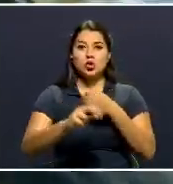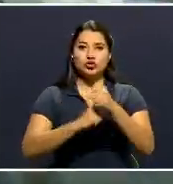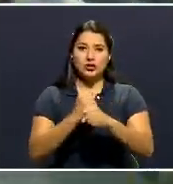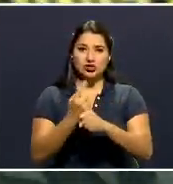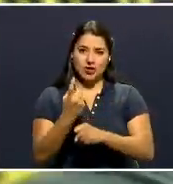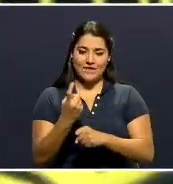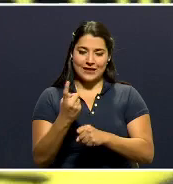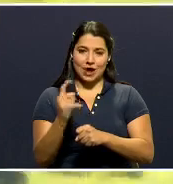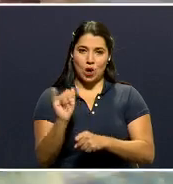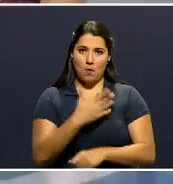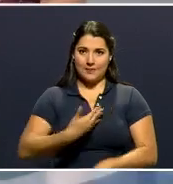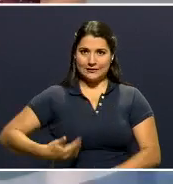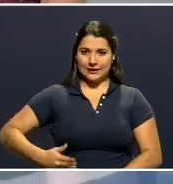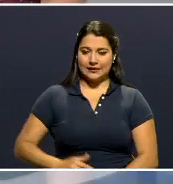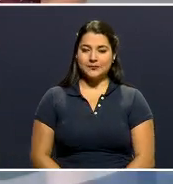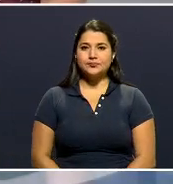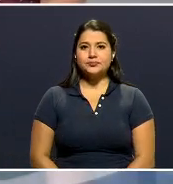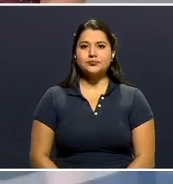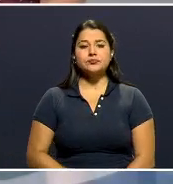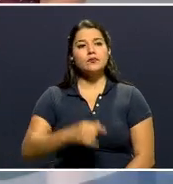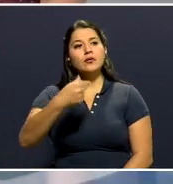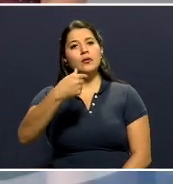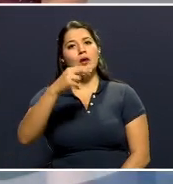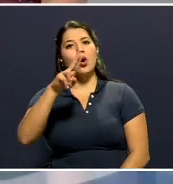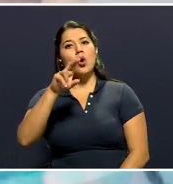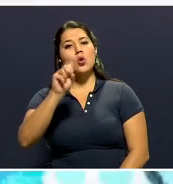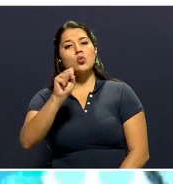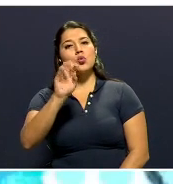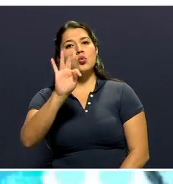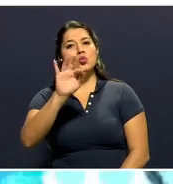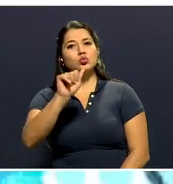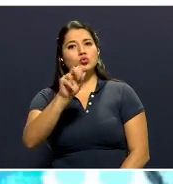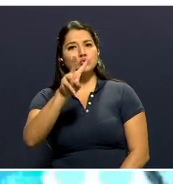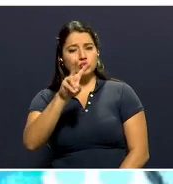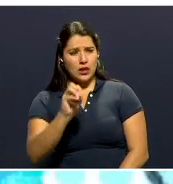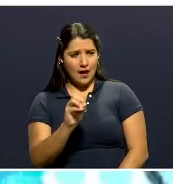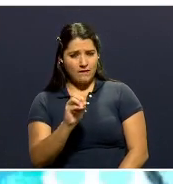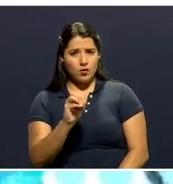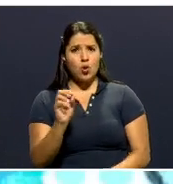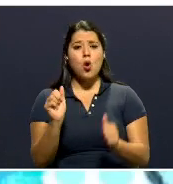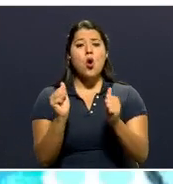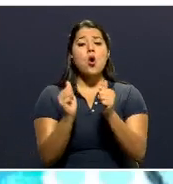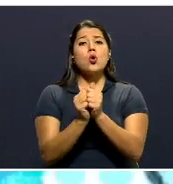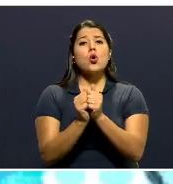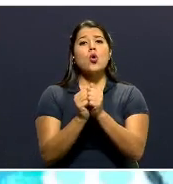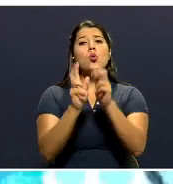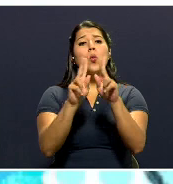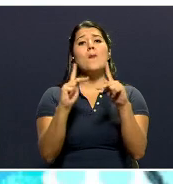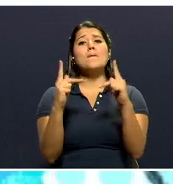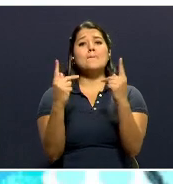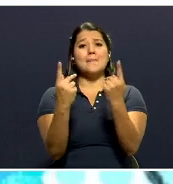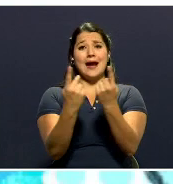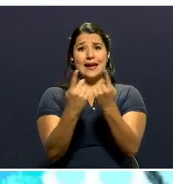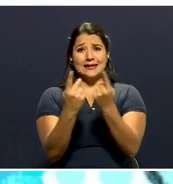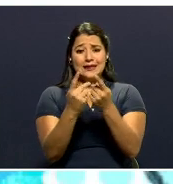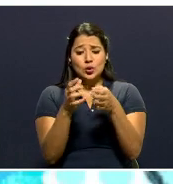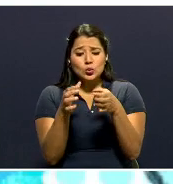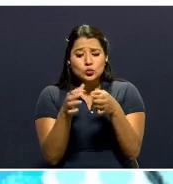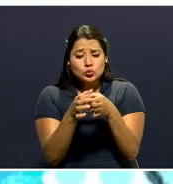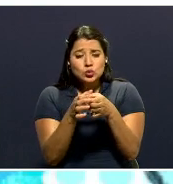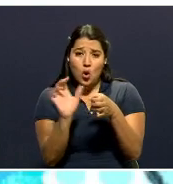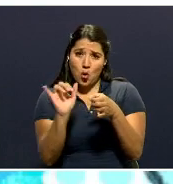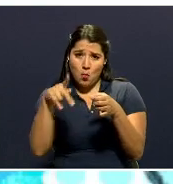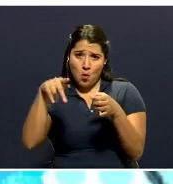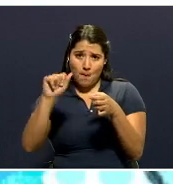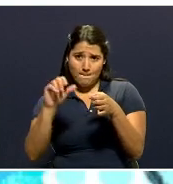Gracias, Gina. Gustavo, con una fracción legislativa propia tan pequeña como tiene el PAC y